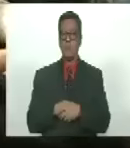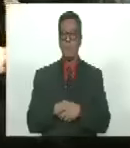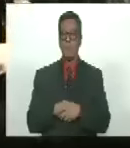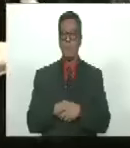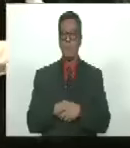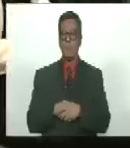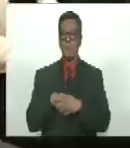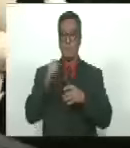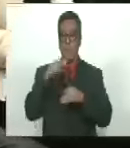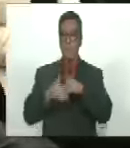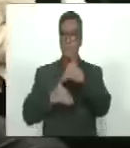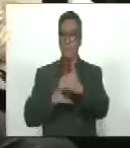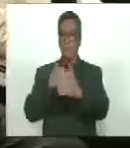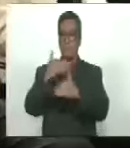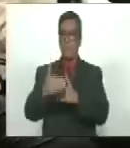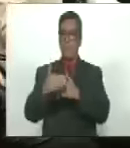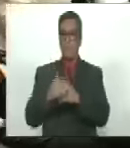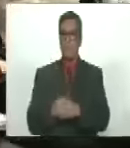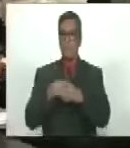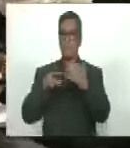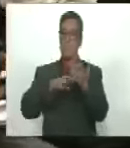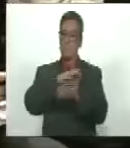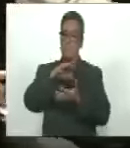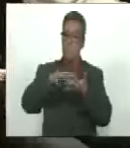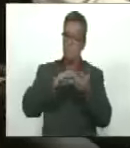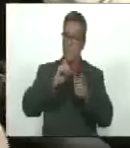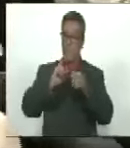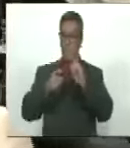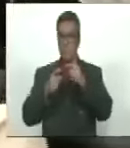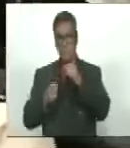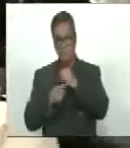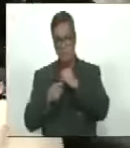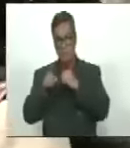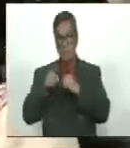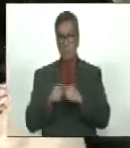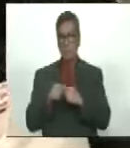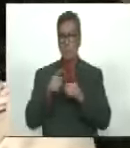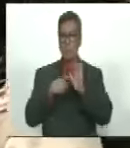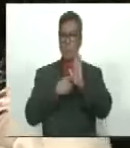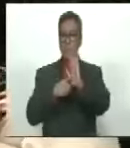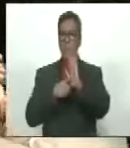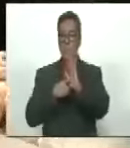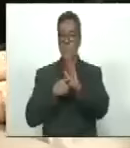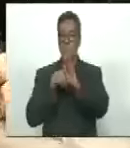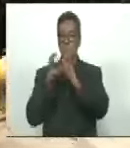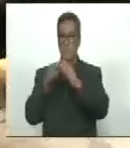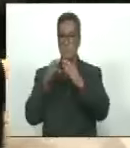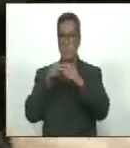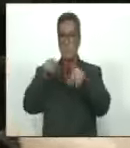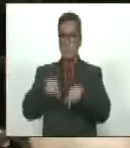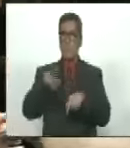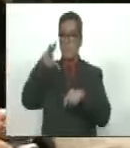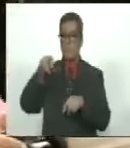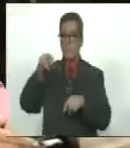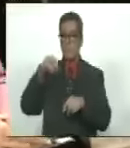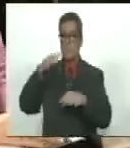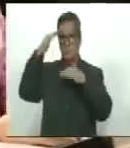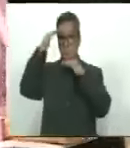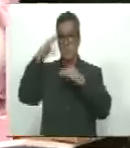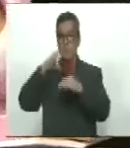Sí, bueno, vamos a avanzar. Problemas técnicos lo proyectan en las salas de Zoom, pero aquí no. Bueno,